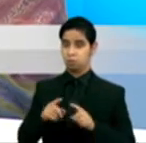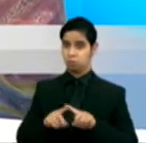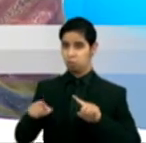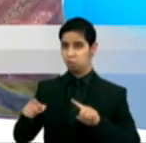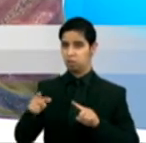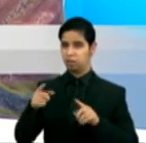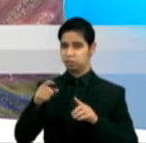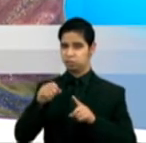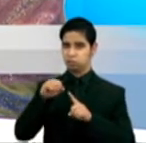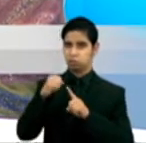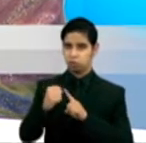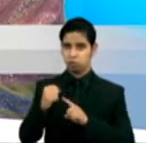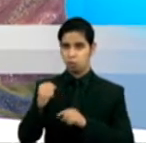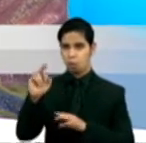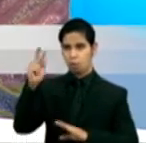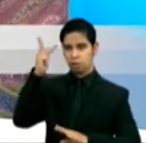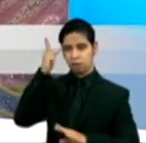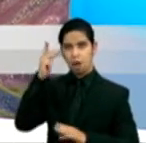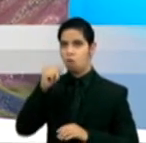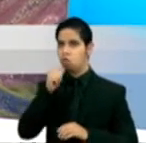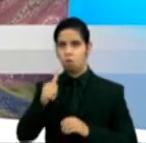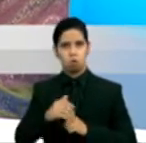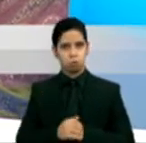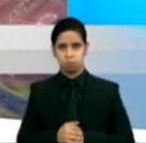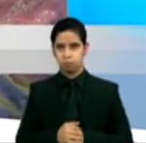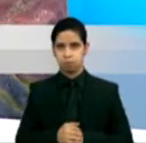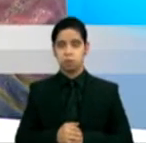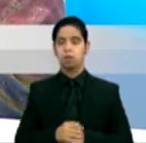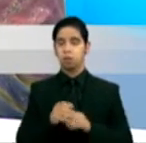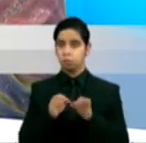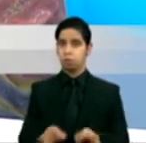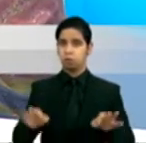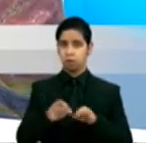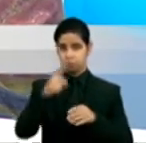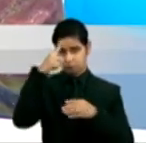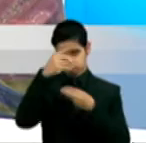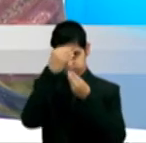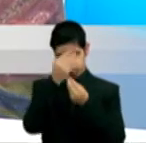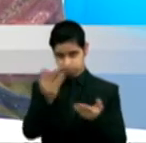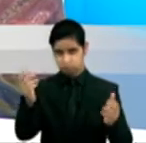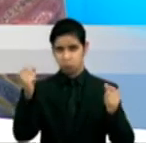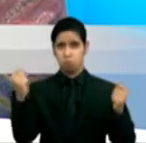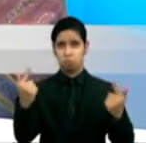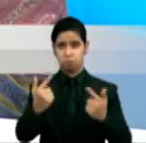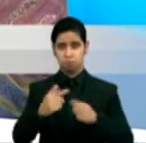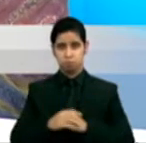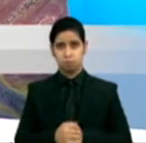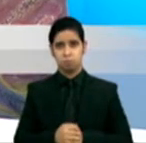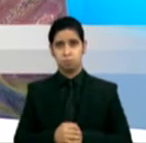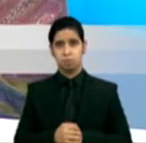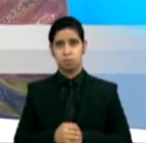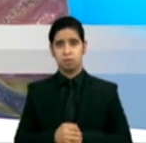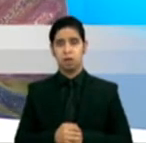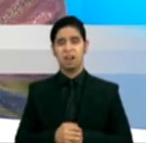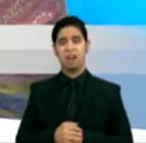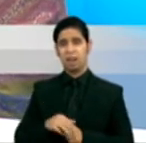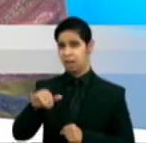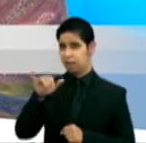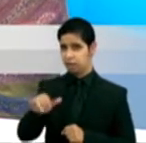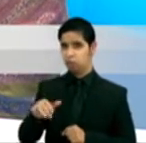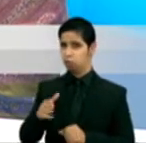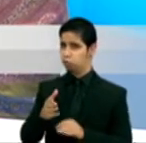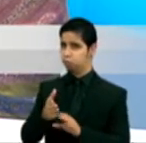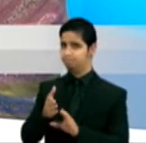cuando realmente es una información que debió orientar las decisiones. Los problemas de comunicación y liderazgo impidieron que se